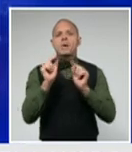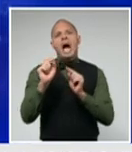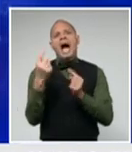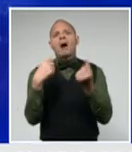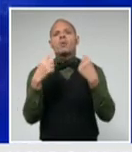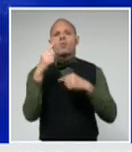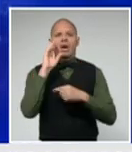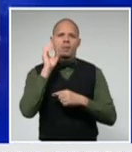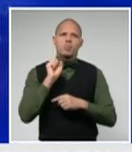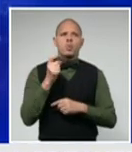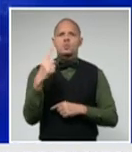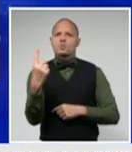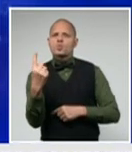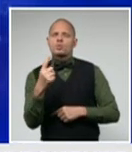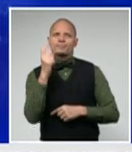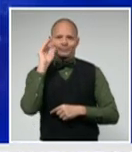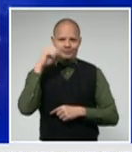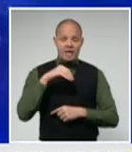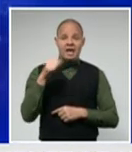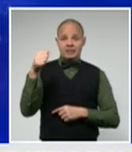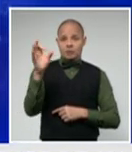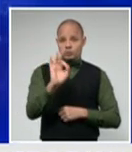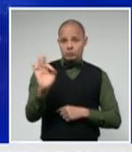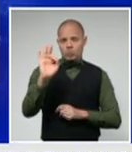en Luyanó,